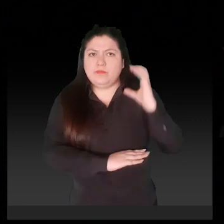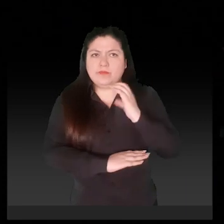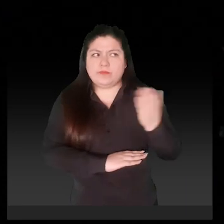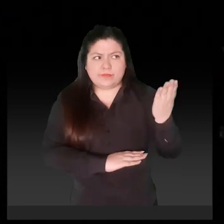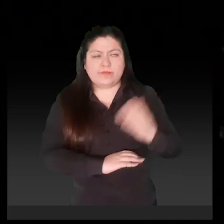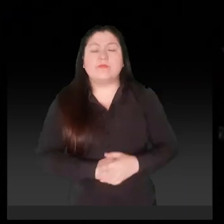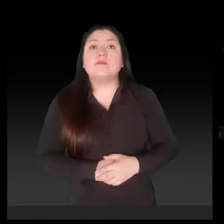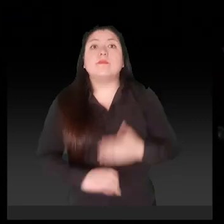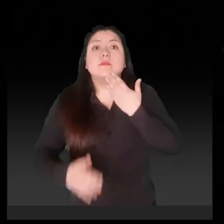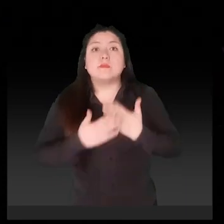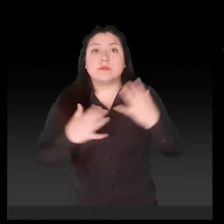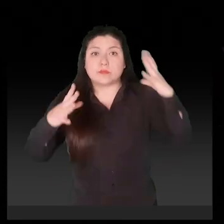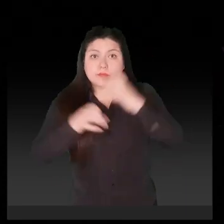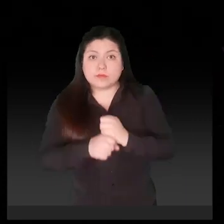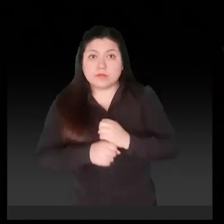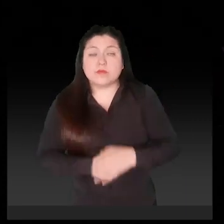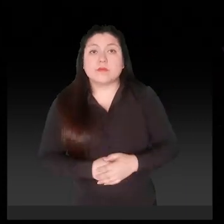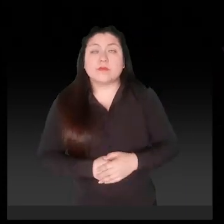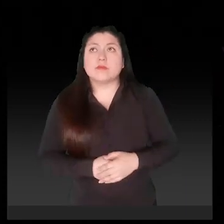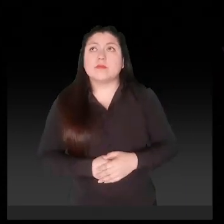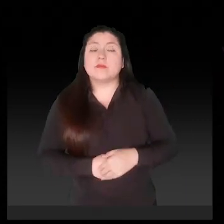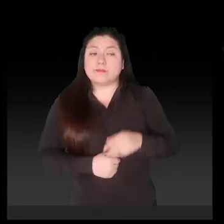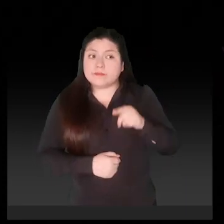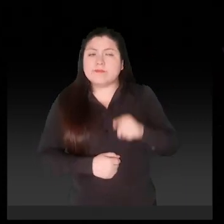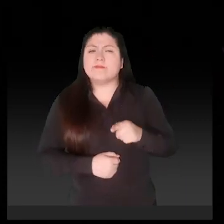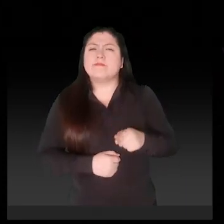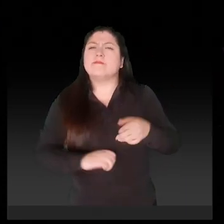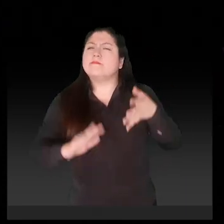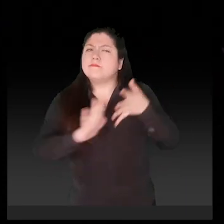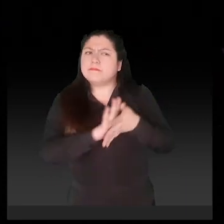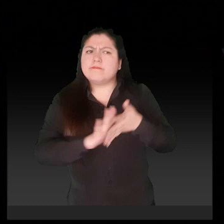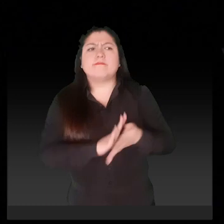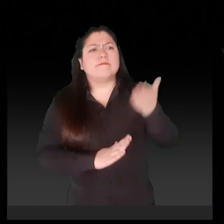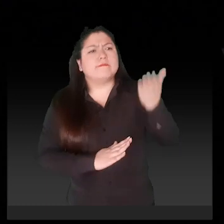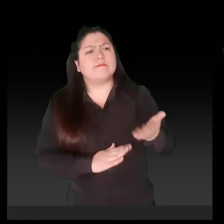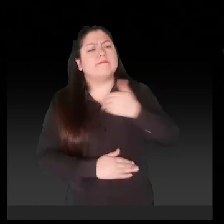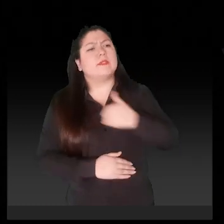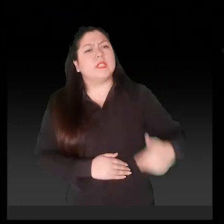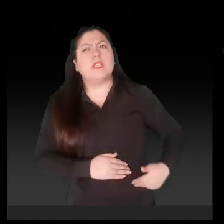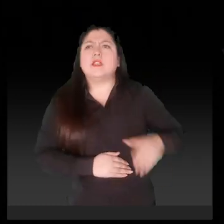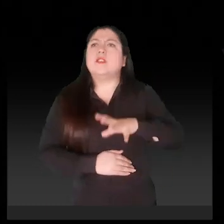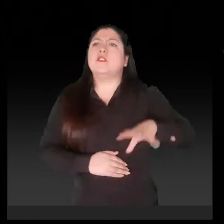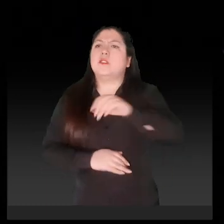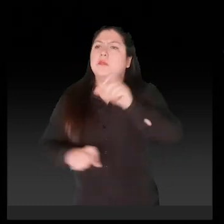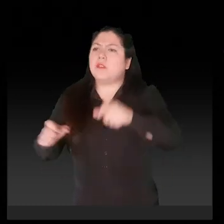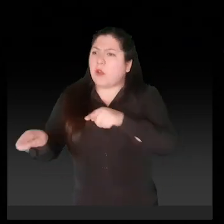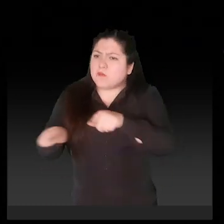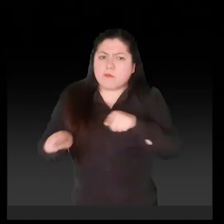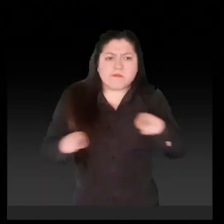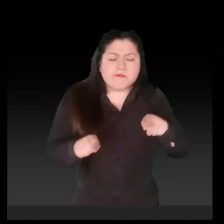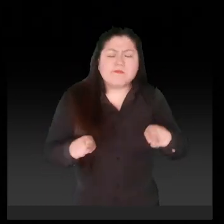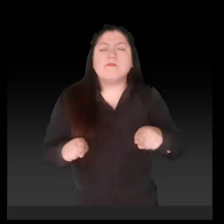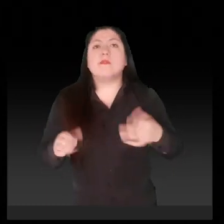Muy buenas noches. Esta historia, señor presidente y todo el público que nos acompaña el día de